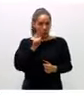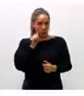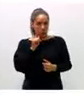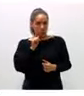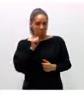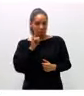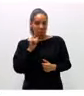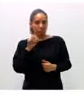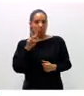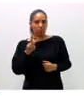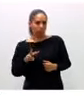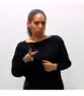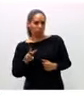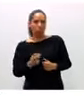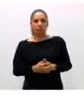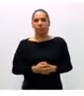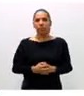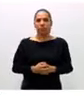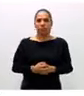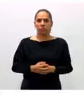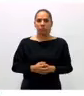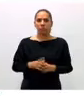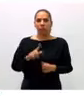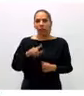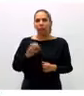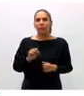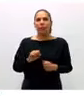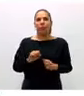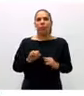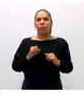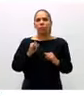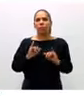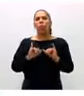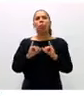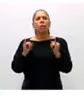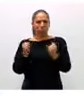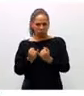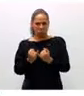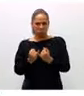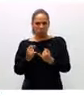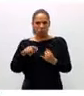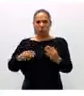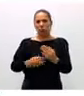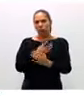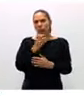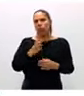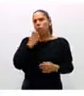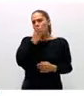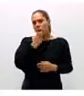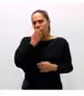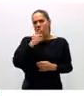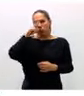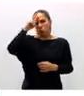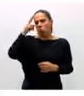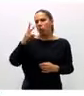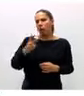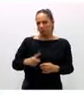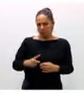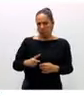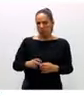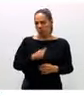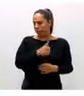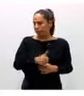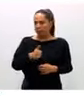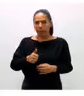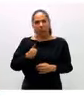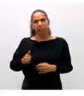en los PDAs de la nueva escuela mexicana, pero también están presentes en la vida